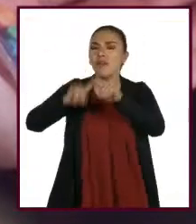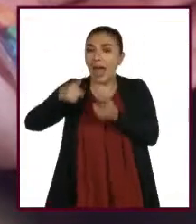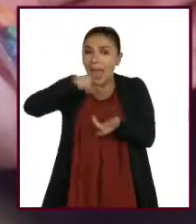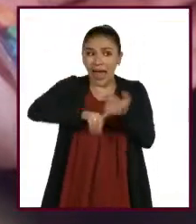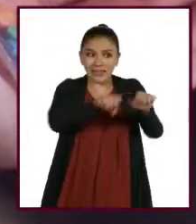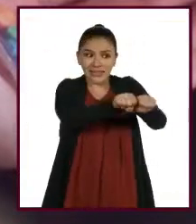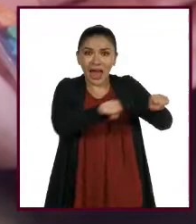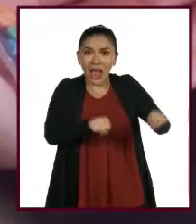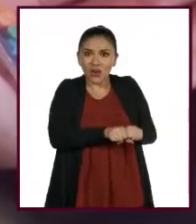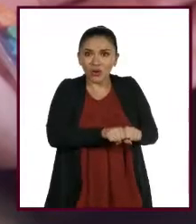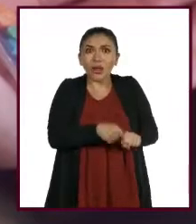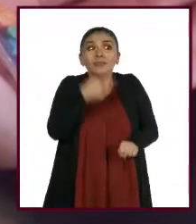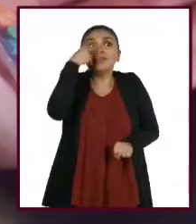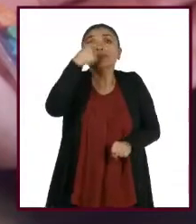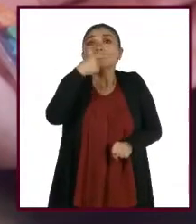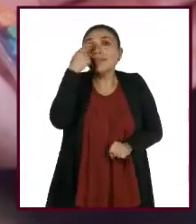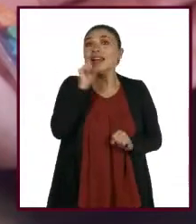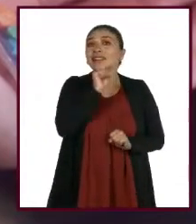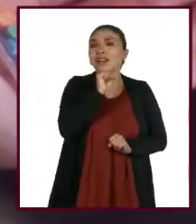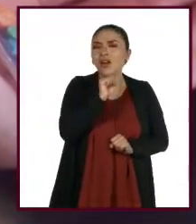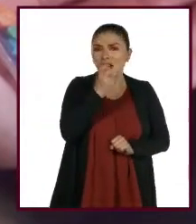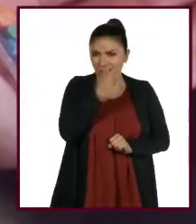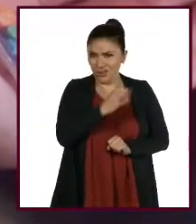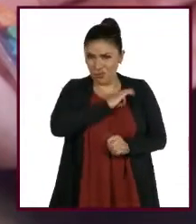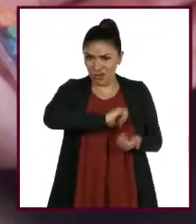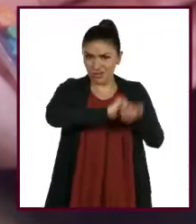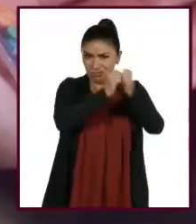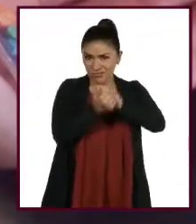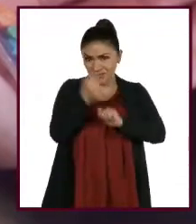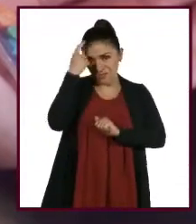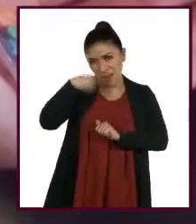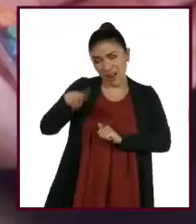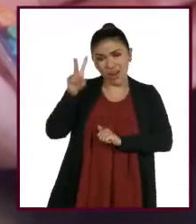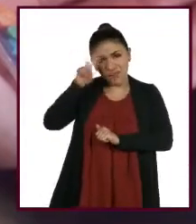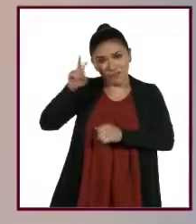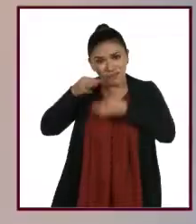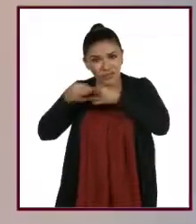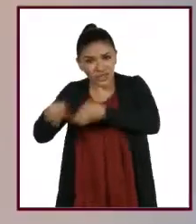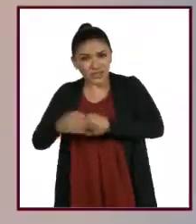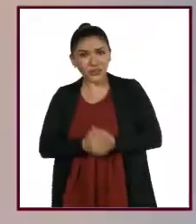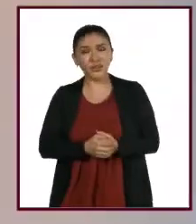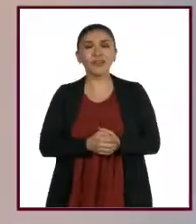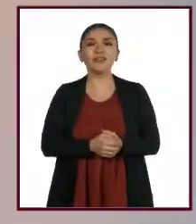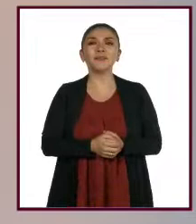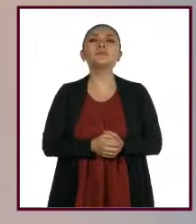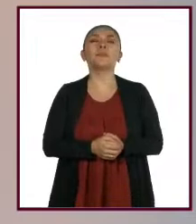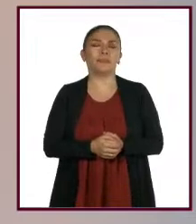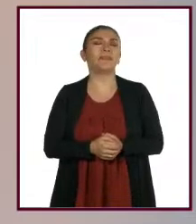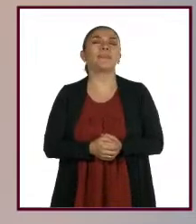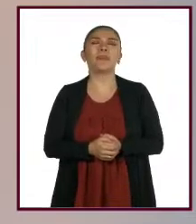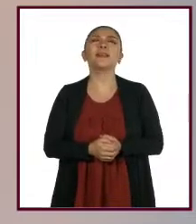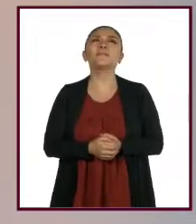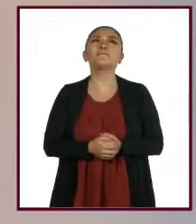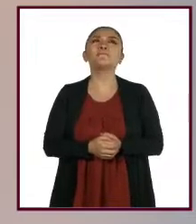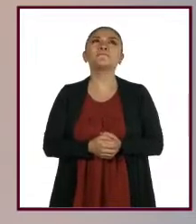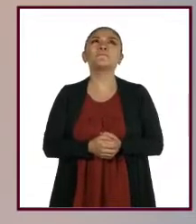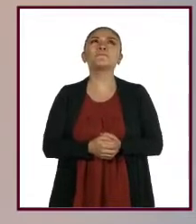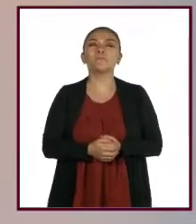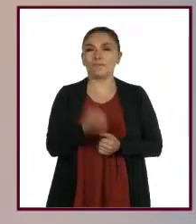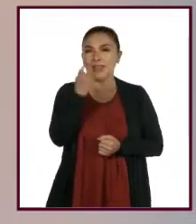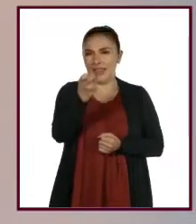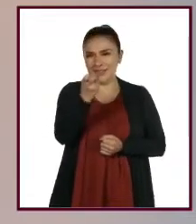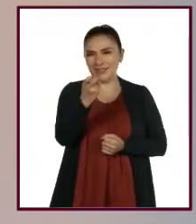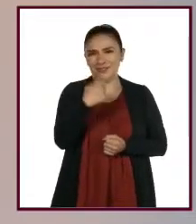de clases. ¿Esto puede ser algún detonante? Pregunta Eli Pérez. Gracias, maestra. Muchas gracias. Justamente retomando cuáles son